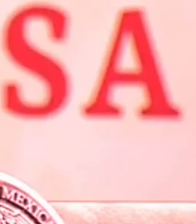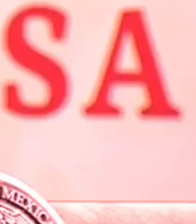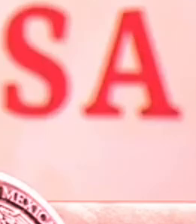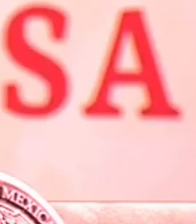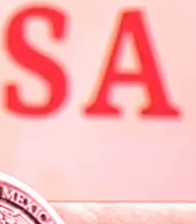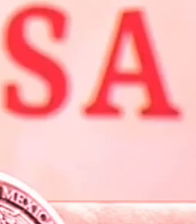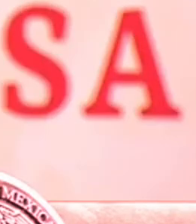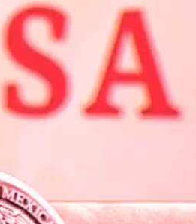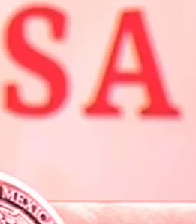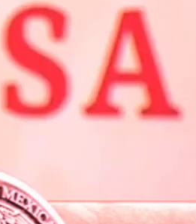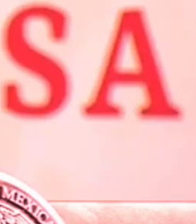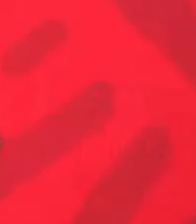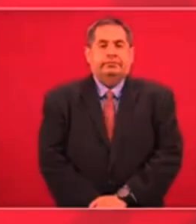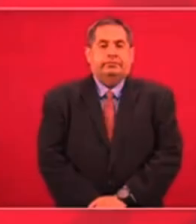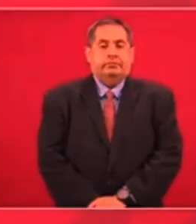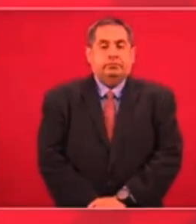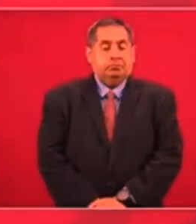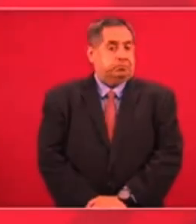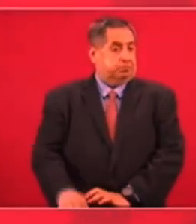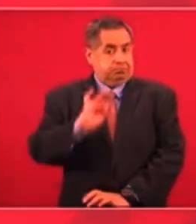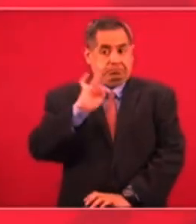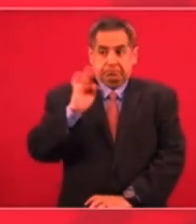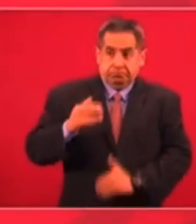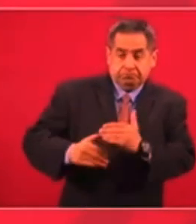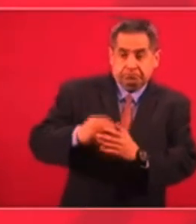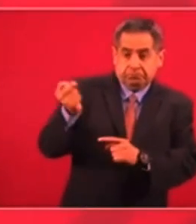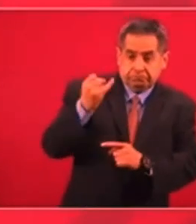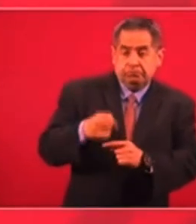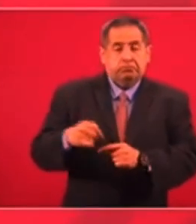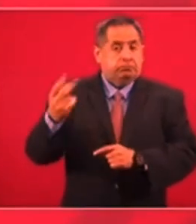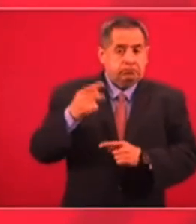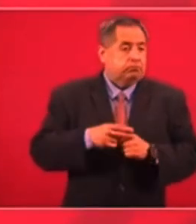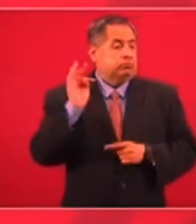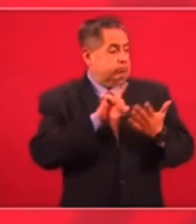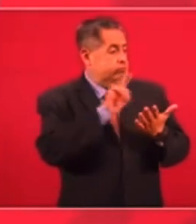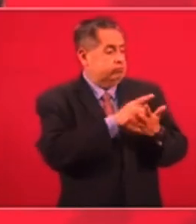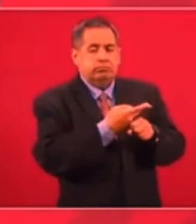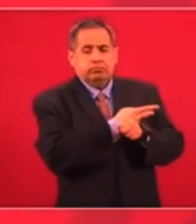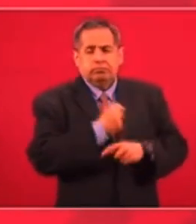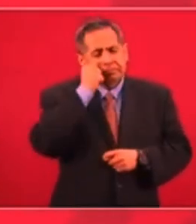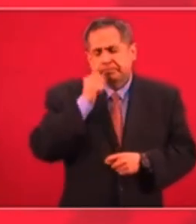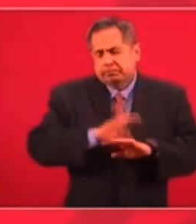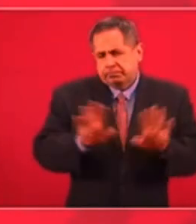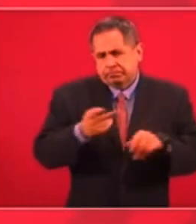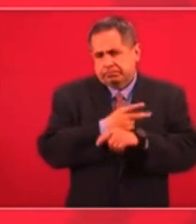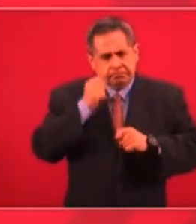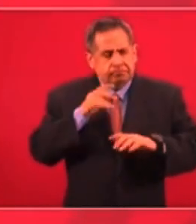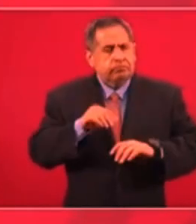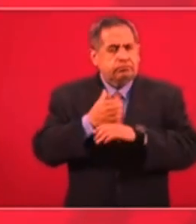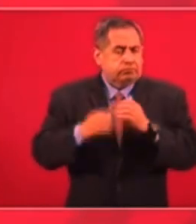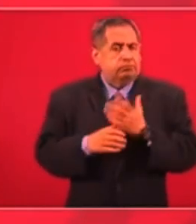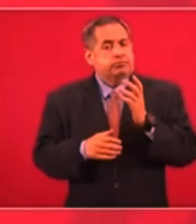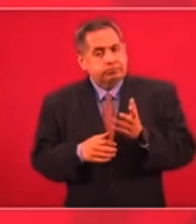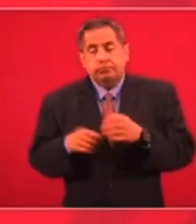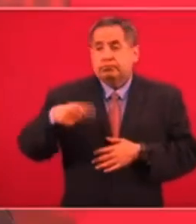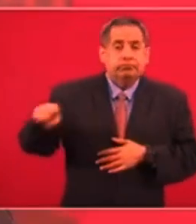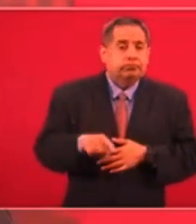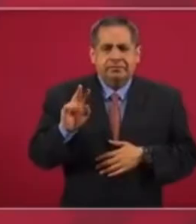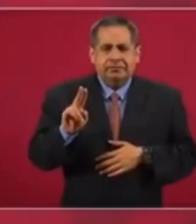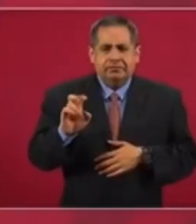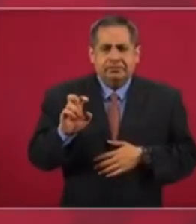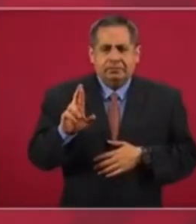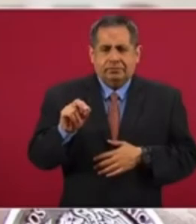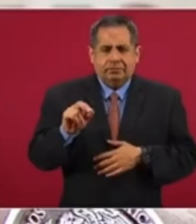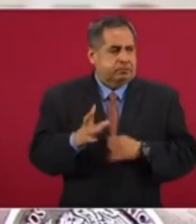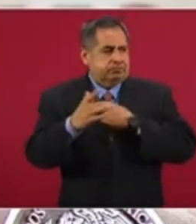desahogar. Si procede, no procede, si ya prescribió, eso es otro asunto. Eso lo tienen que resolver las autoridades.